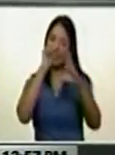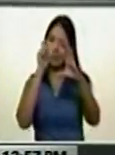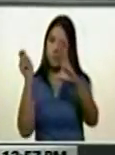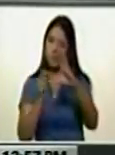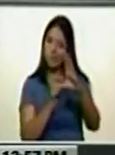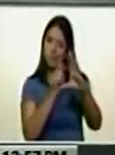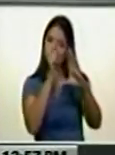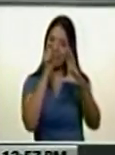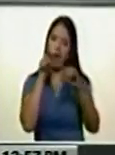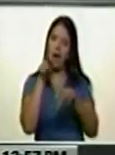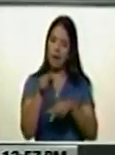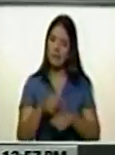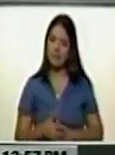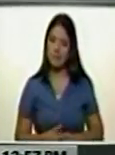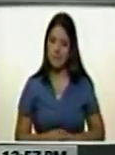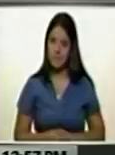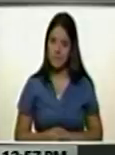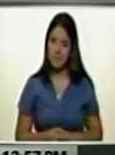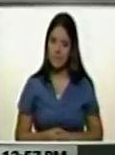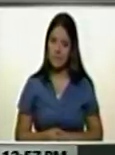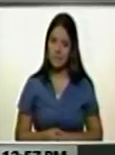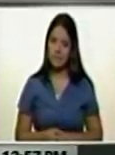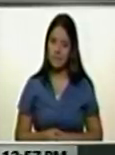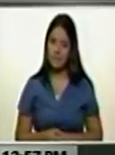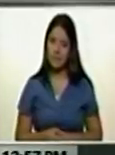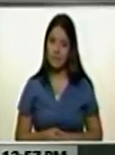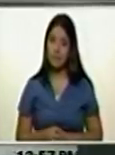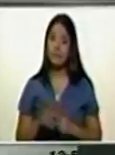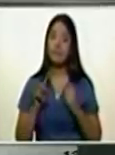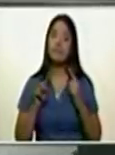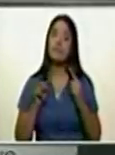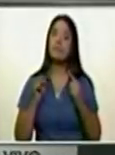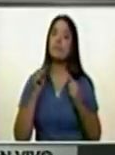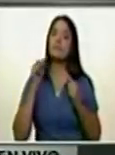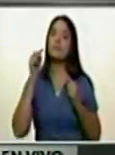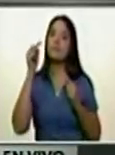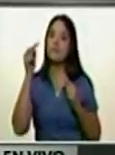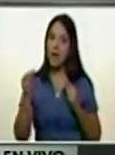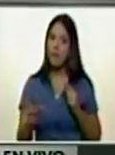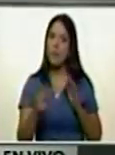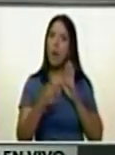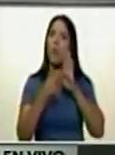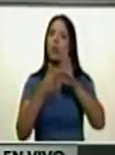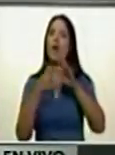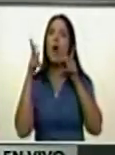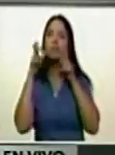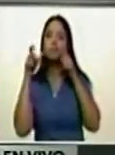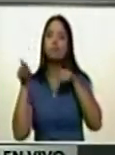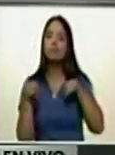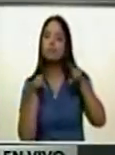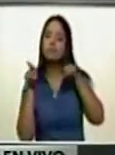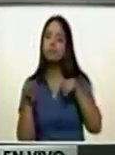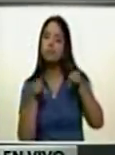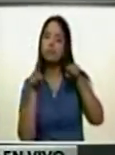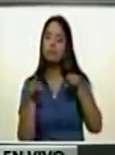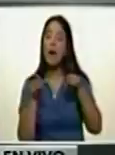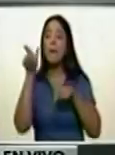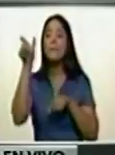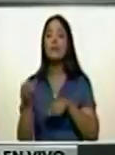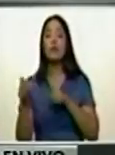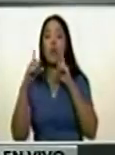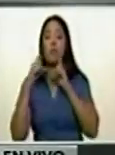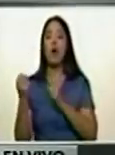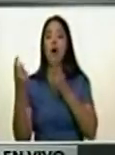paseo de la resistencia indígena. Y luego se ha hecho público un audio entre un economista que